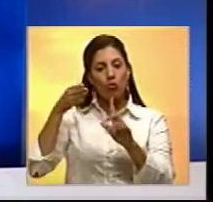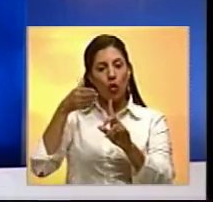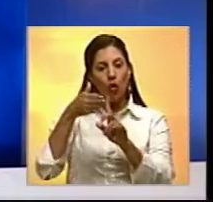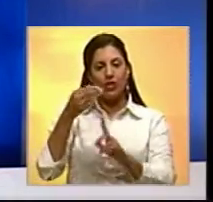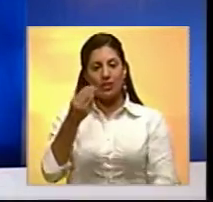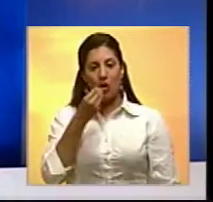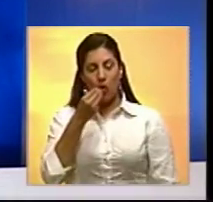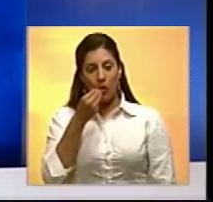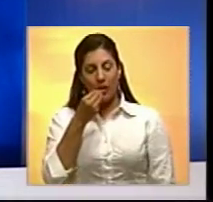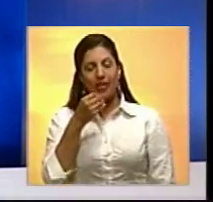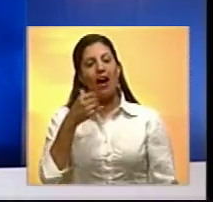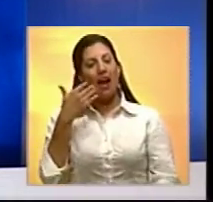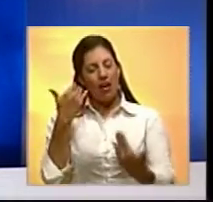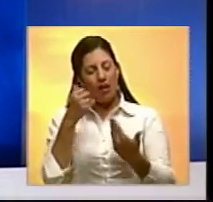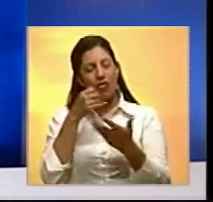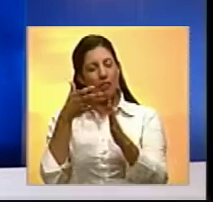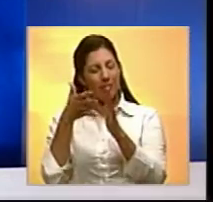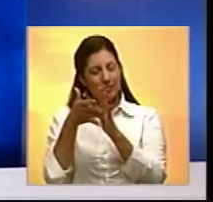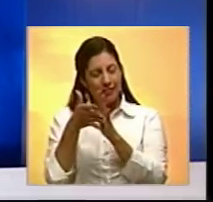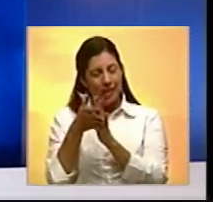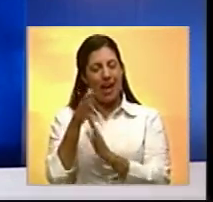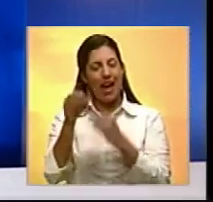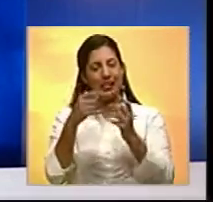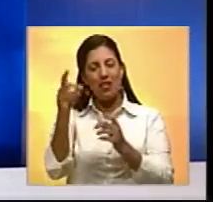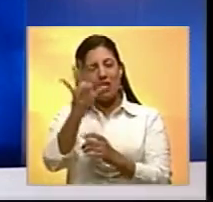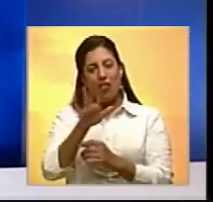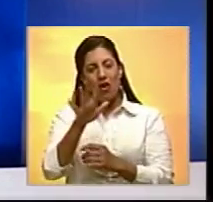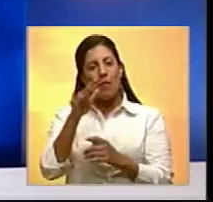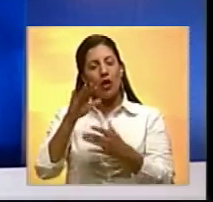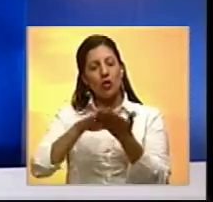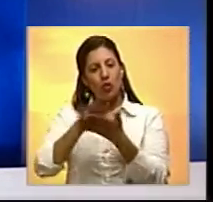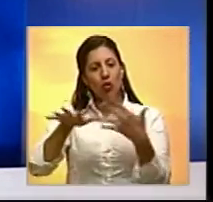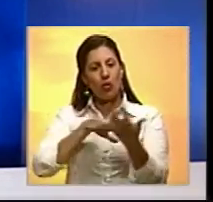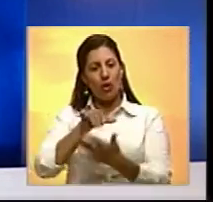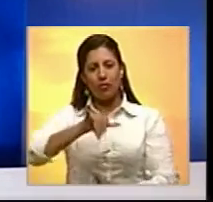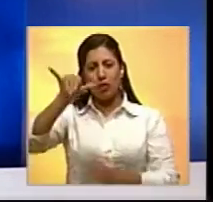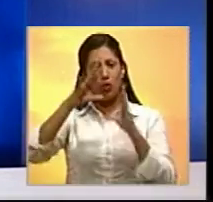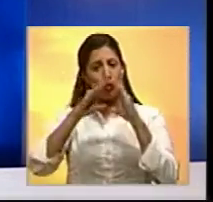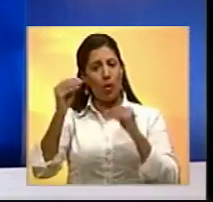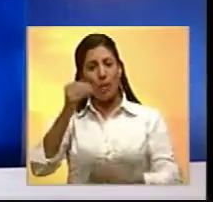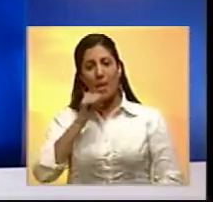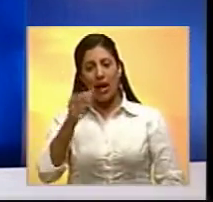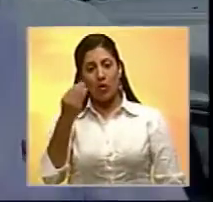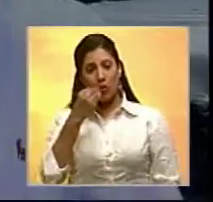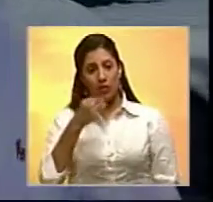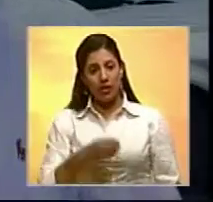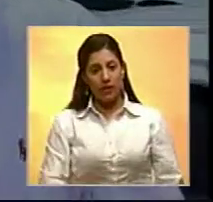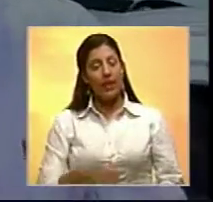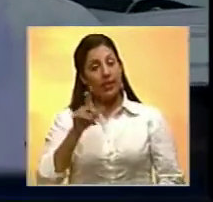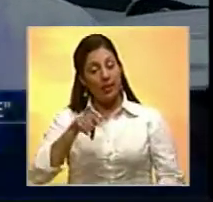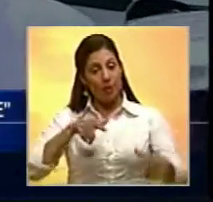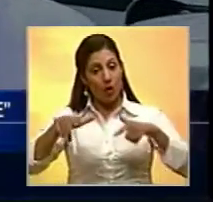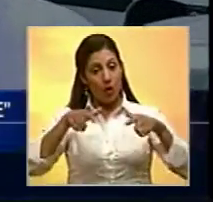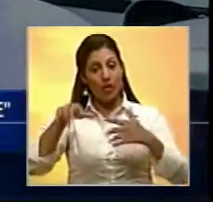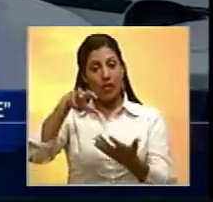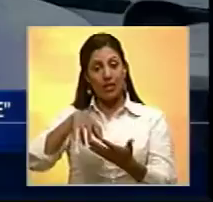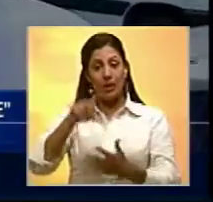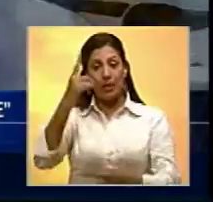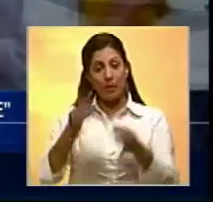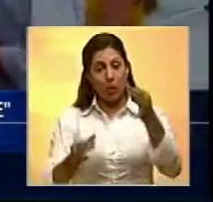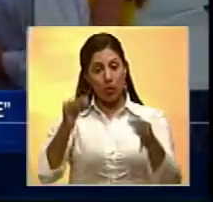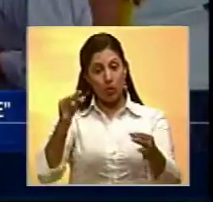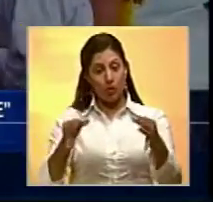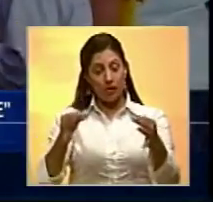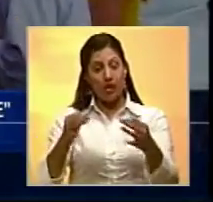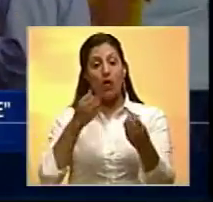Hambre. José Leonardo Nava nos dice que la acción busca combatir los altos niveles de malnutrición. El también coordinador regional de Primera